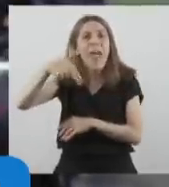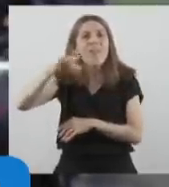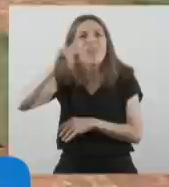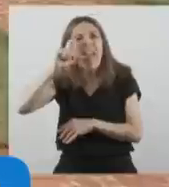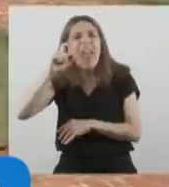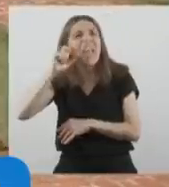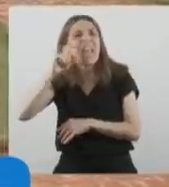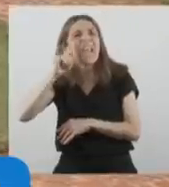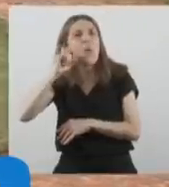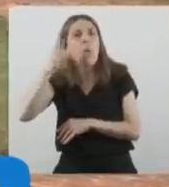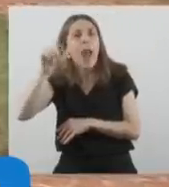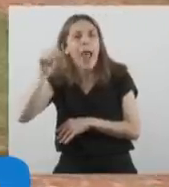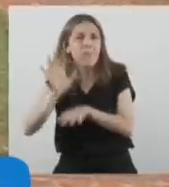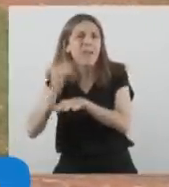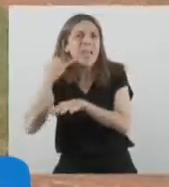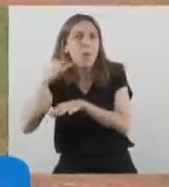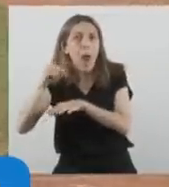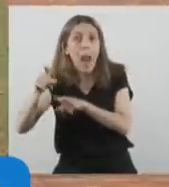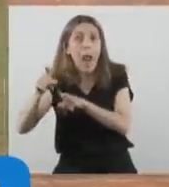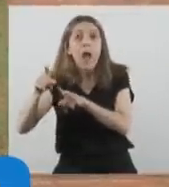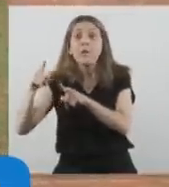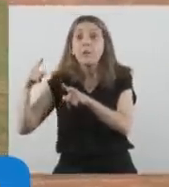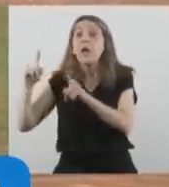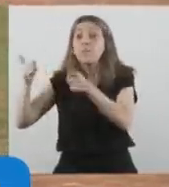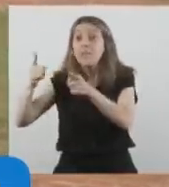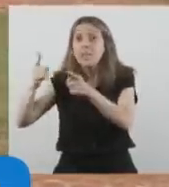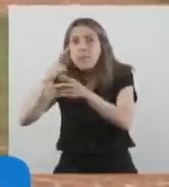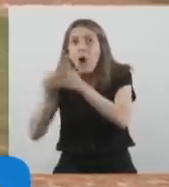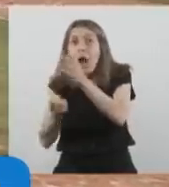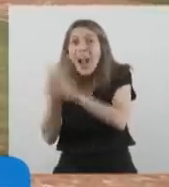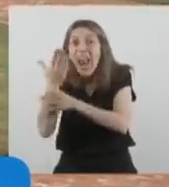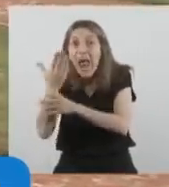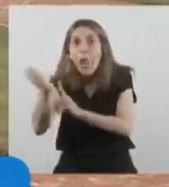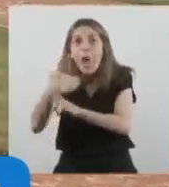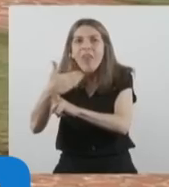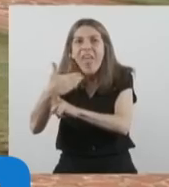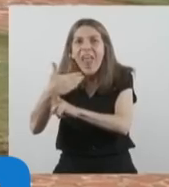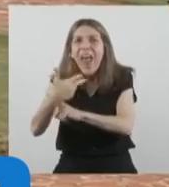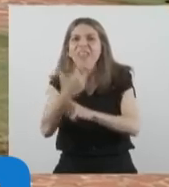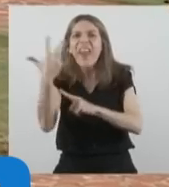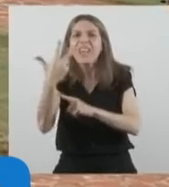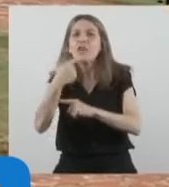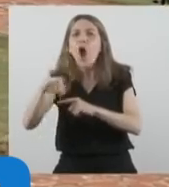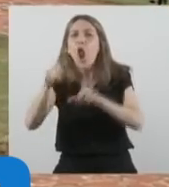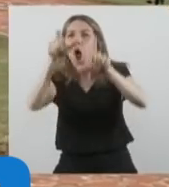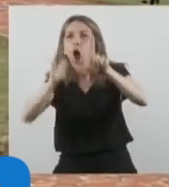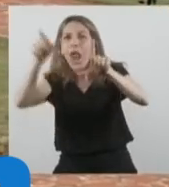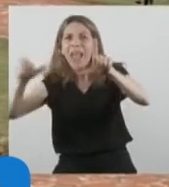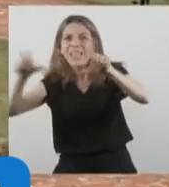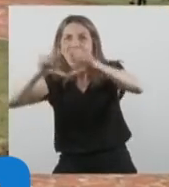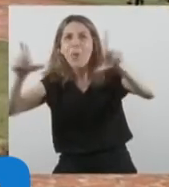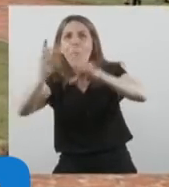que dio lugar a la actual bandera mexicana que tiene tres colores uno de ellos